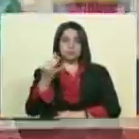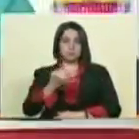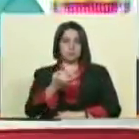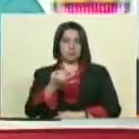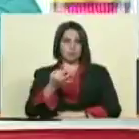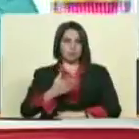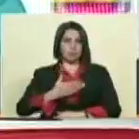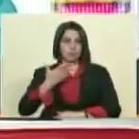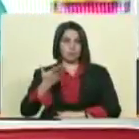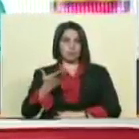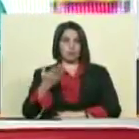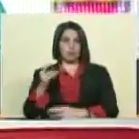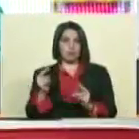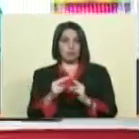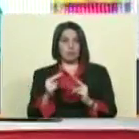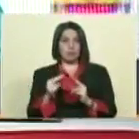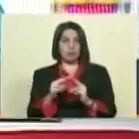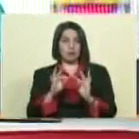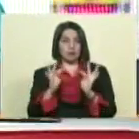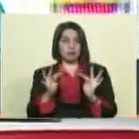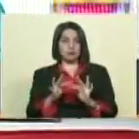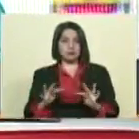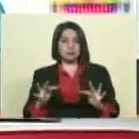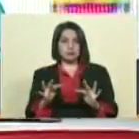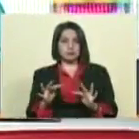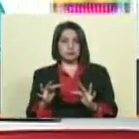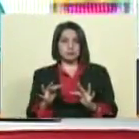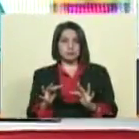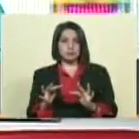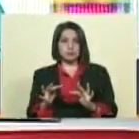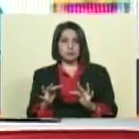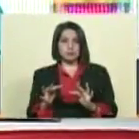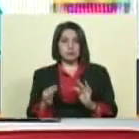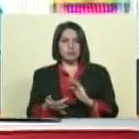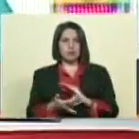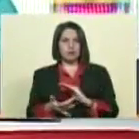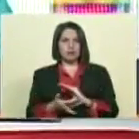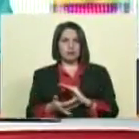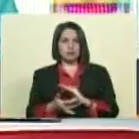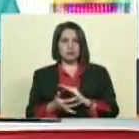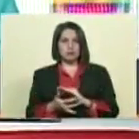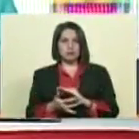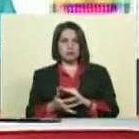pudieran conocer nuestros métodos, nuestra técnica